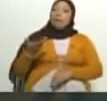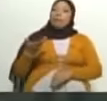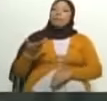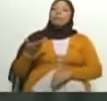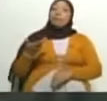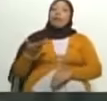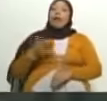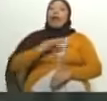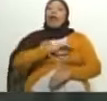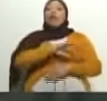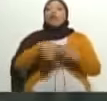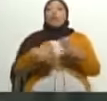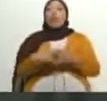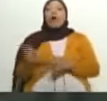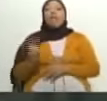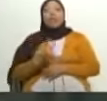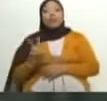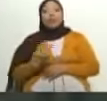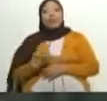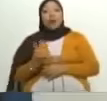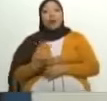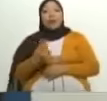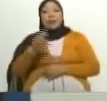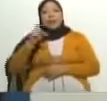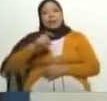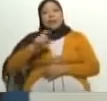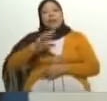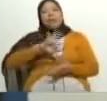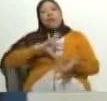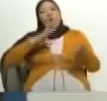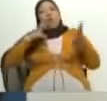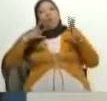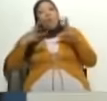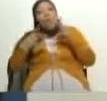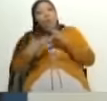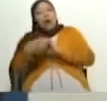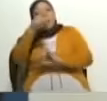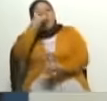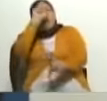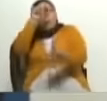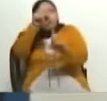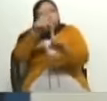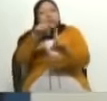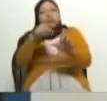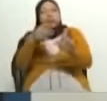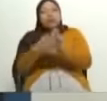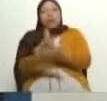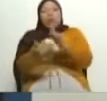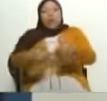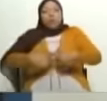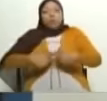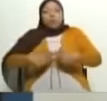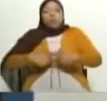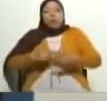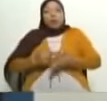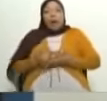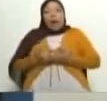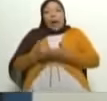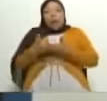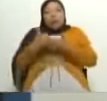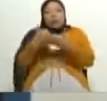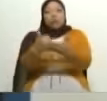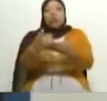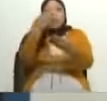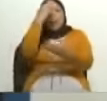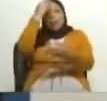venezolanos que aspiramos y queremos un cambio debemos construir y perdón debemos contribuir con la materialización del